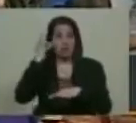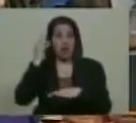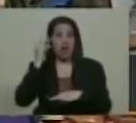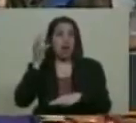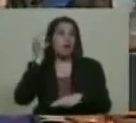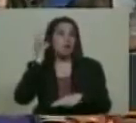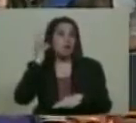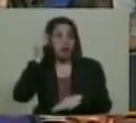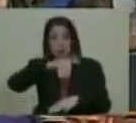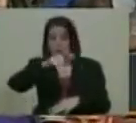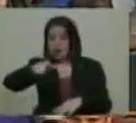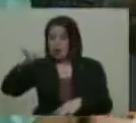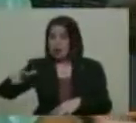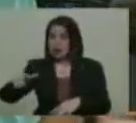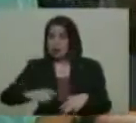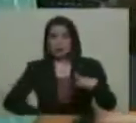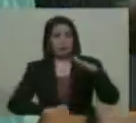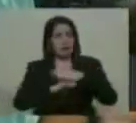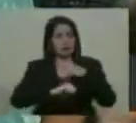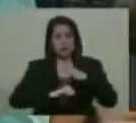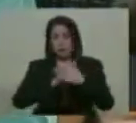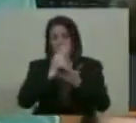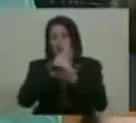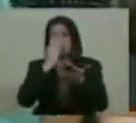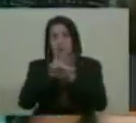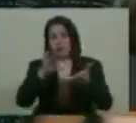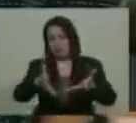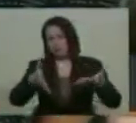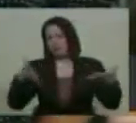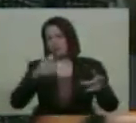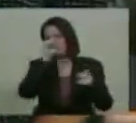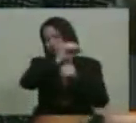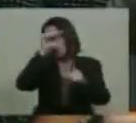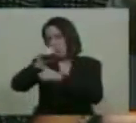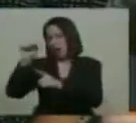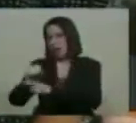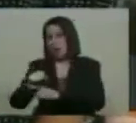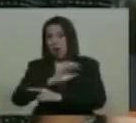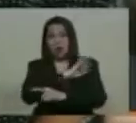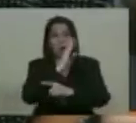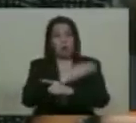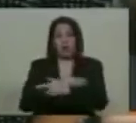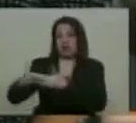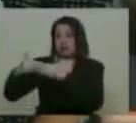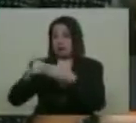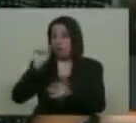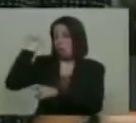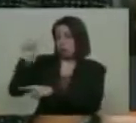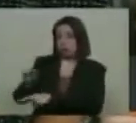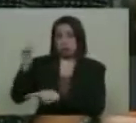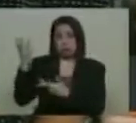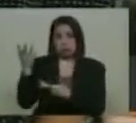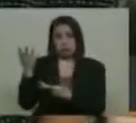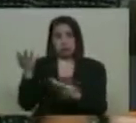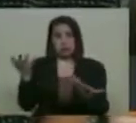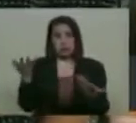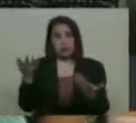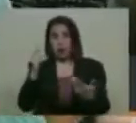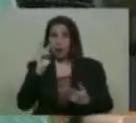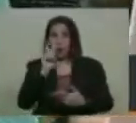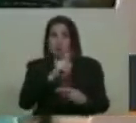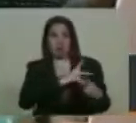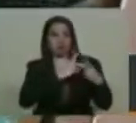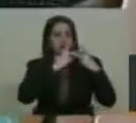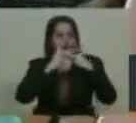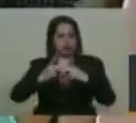venezolanas, garantía, presidente, de la victoria contra los poderes imperiales. cuando uno ve la valentía del pueblo